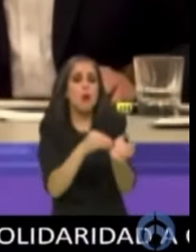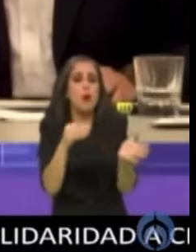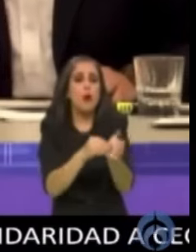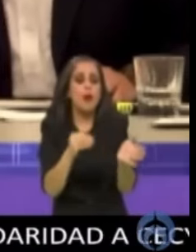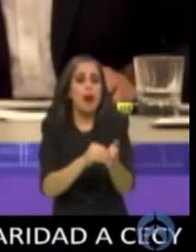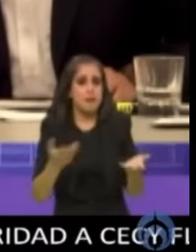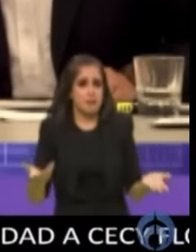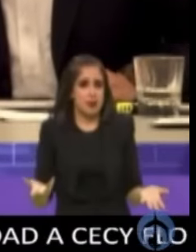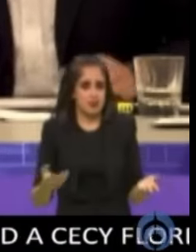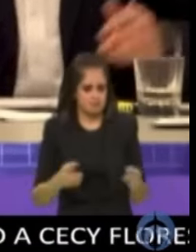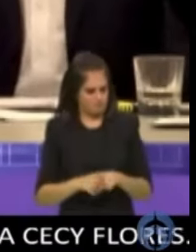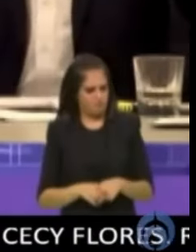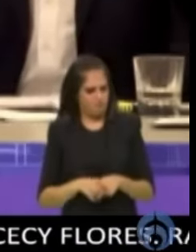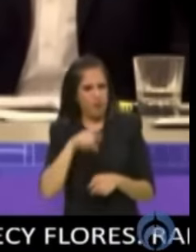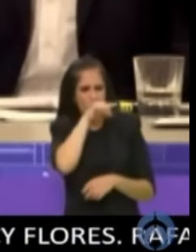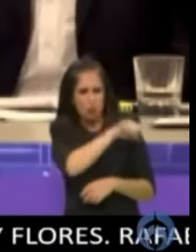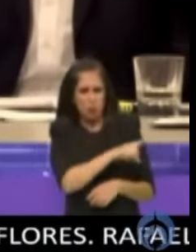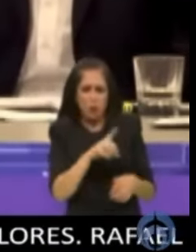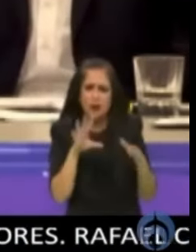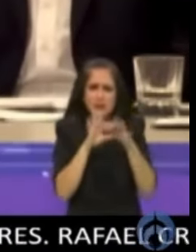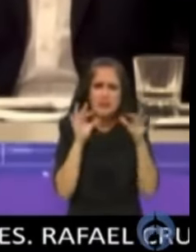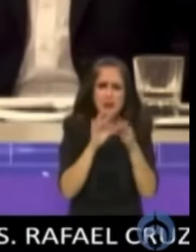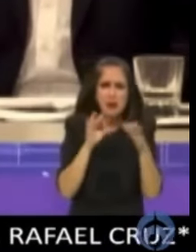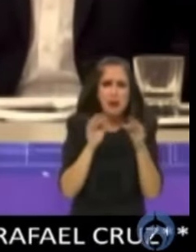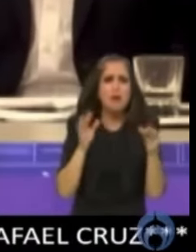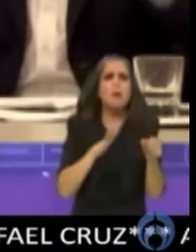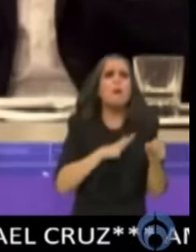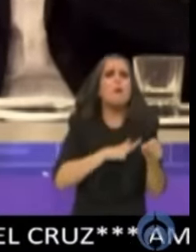los últimos pues casi 30 años. Bueno, del año